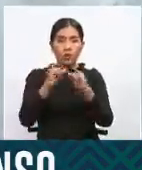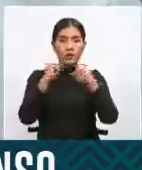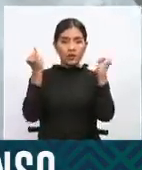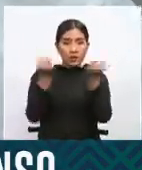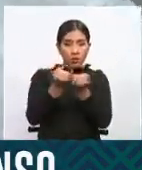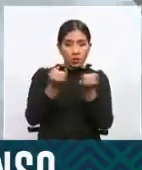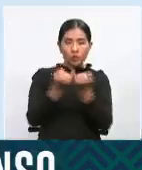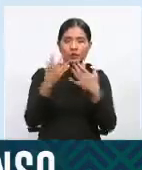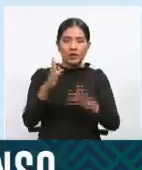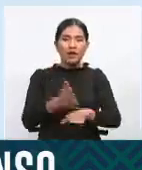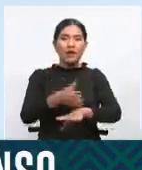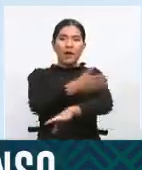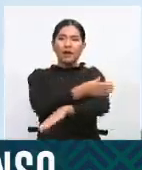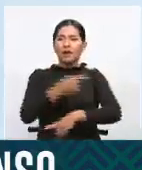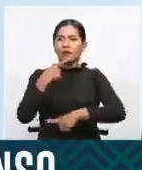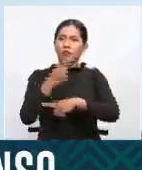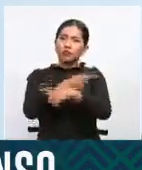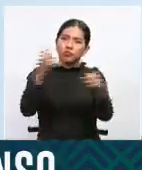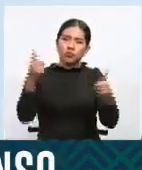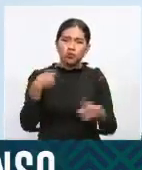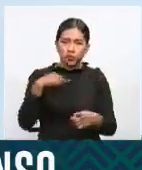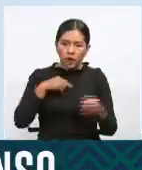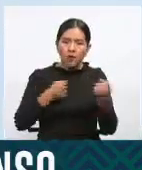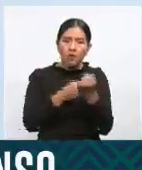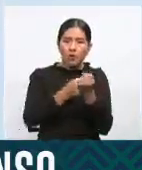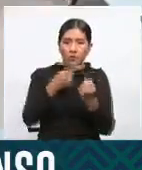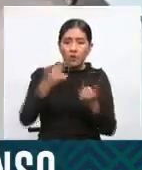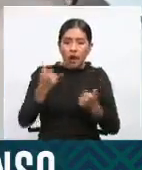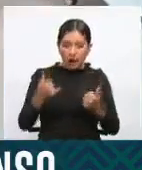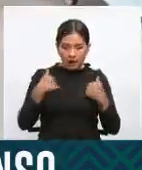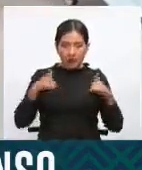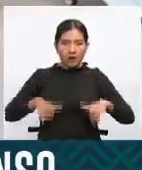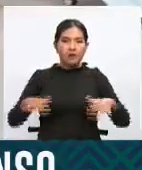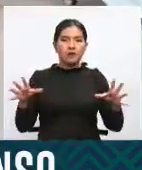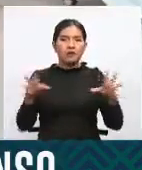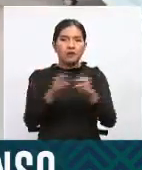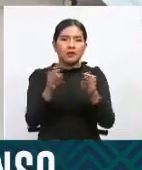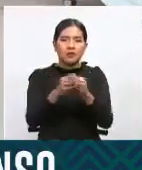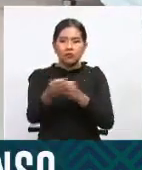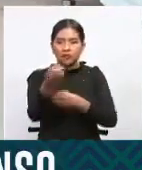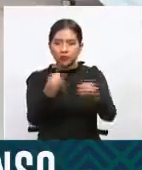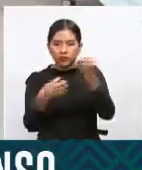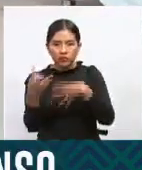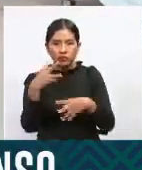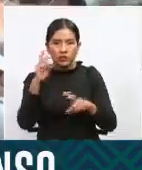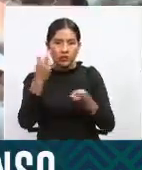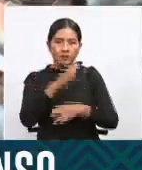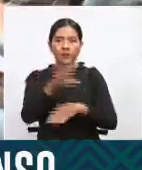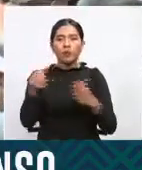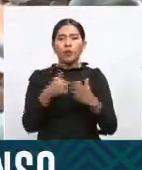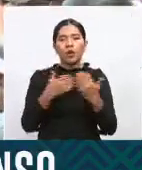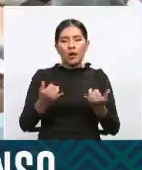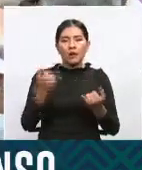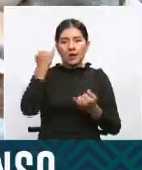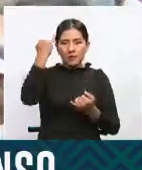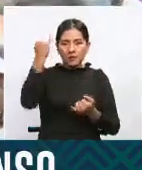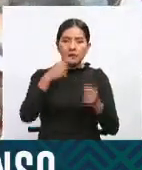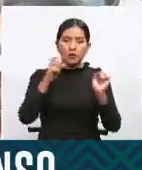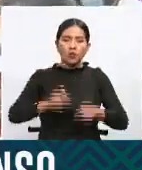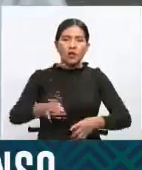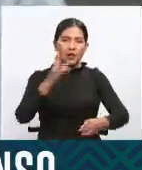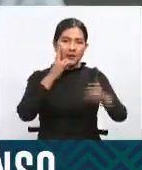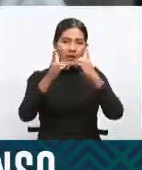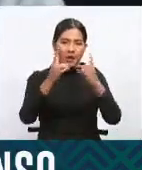mencionado de manera pública, que van a aportar y que vamos a tener, imaginamos todos nosotros, un buen espacio de diálogo,